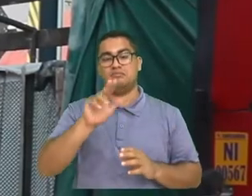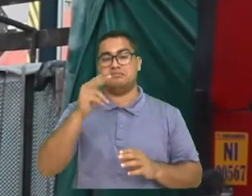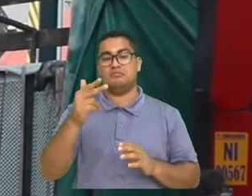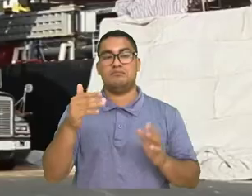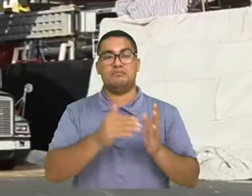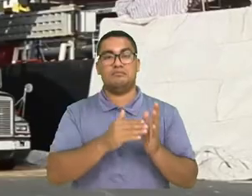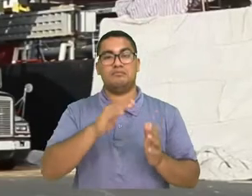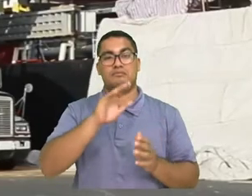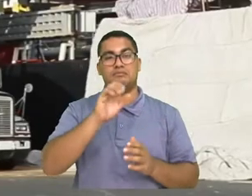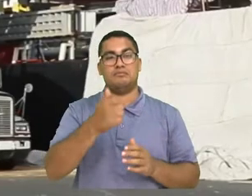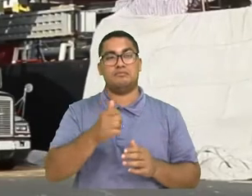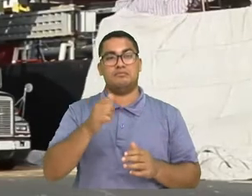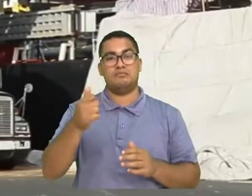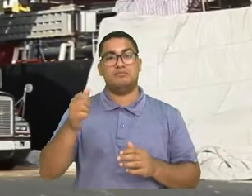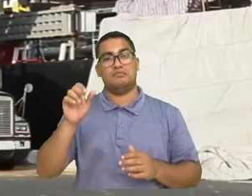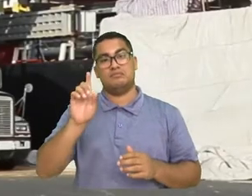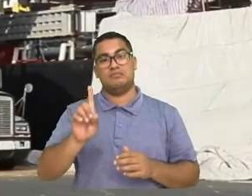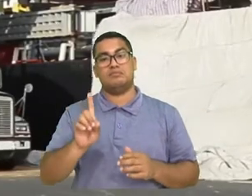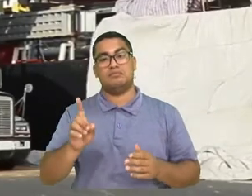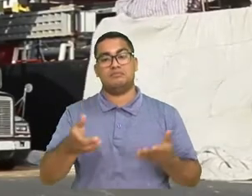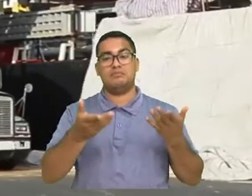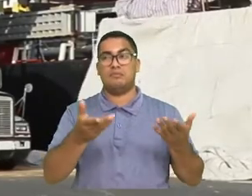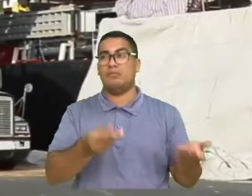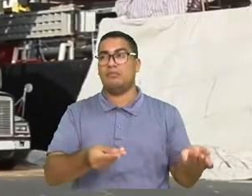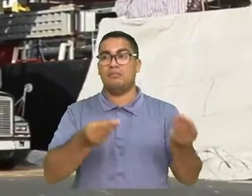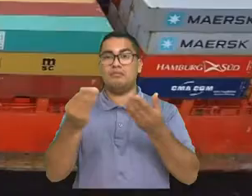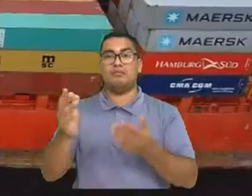528.661 toneladas y exportó